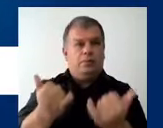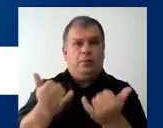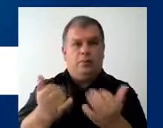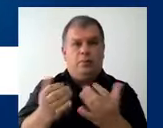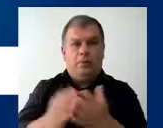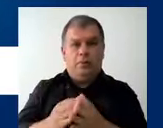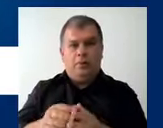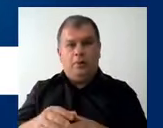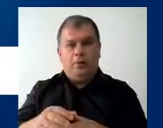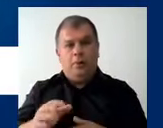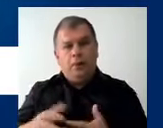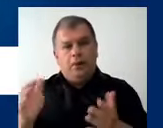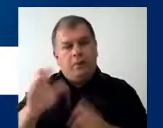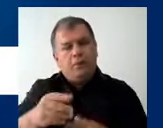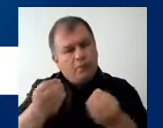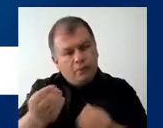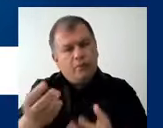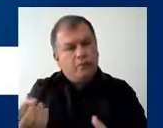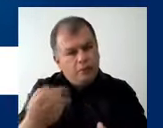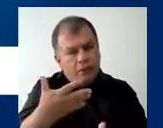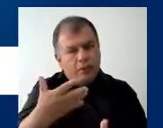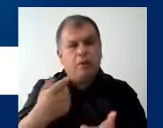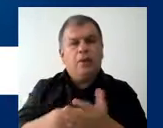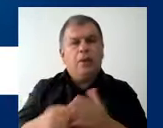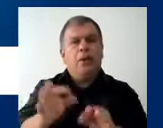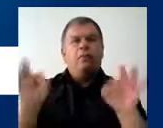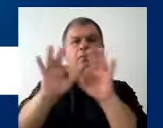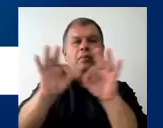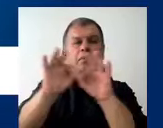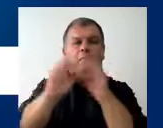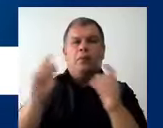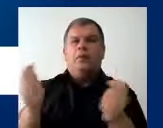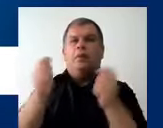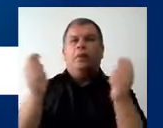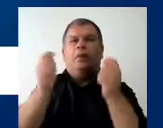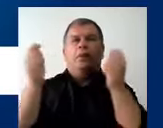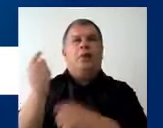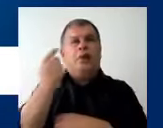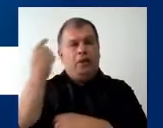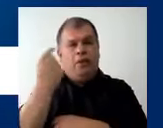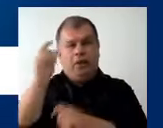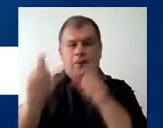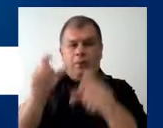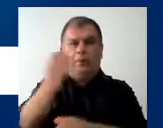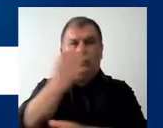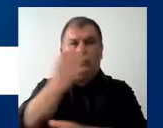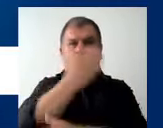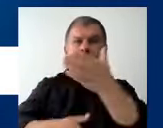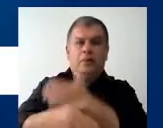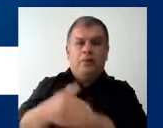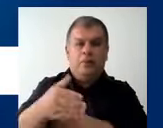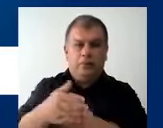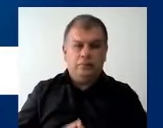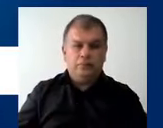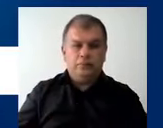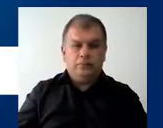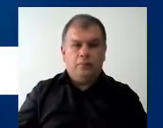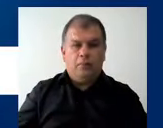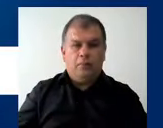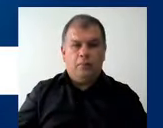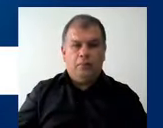Doctor César, coméntenos, ¿por qué es importante celebrar el Día Nacional de las Personas con Discapacidad?